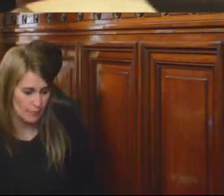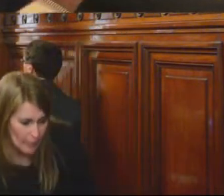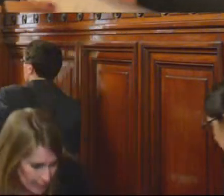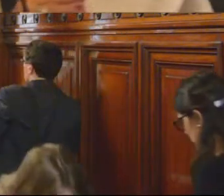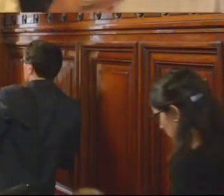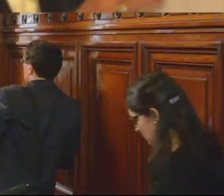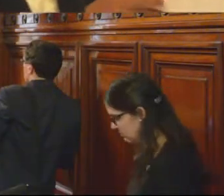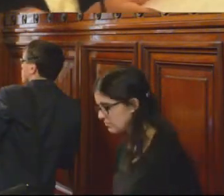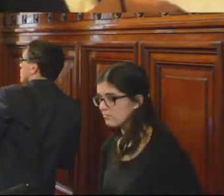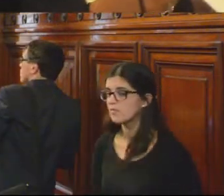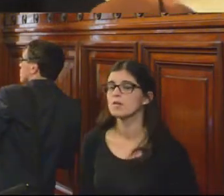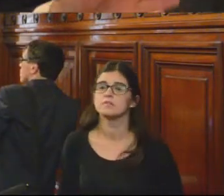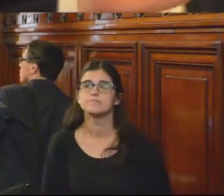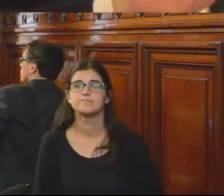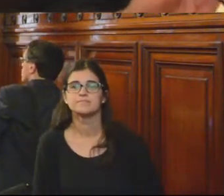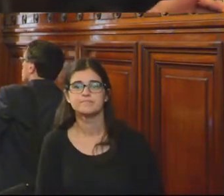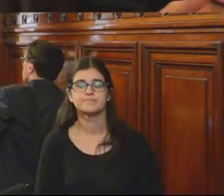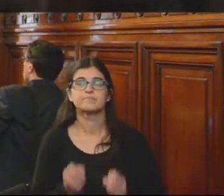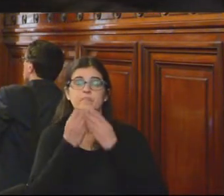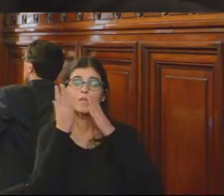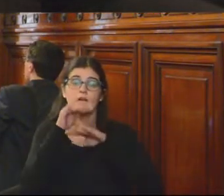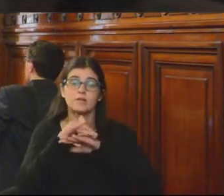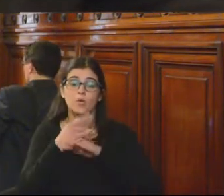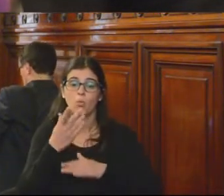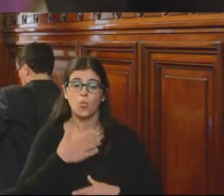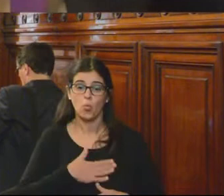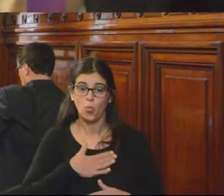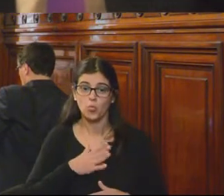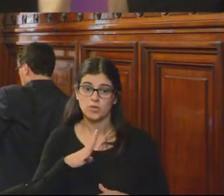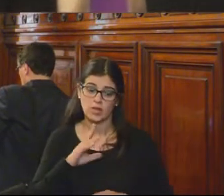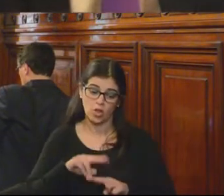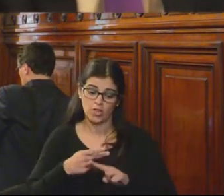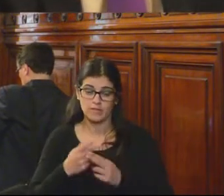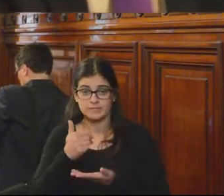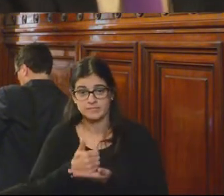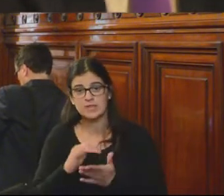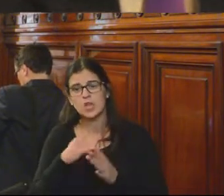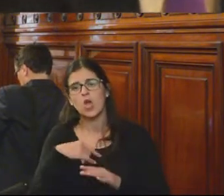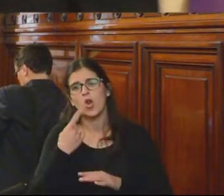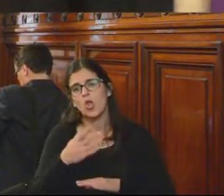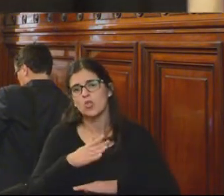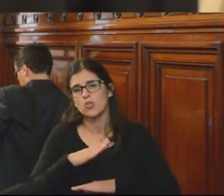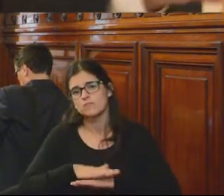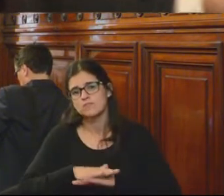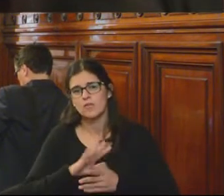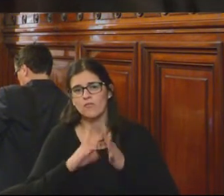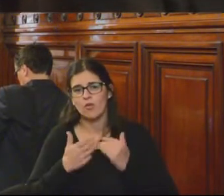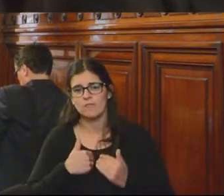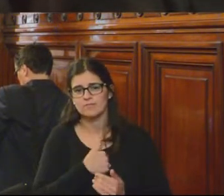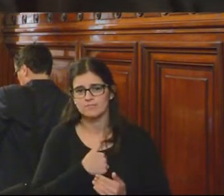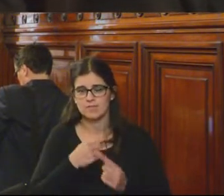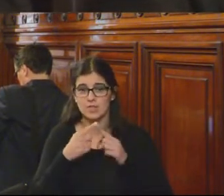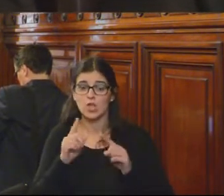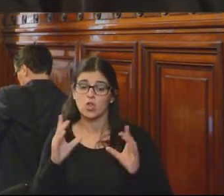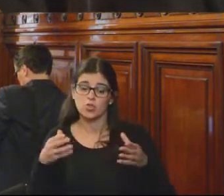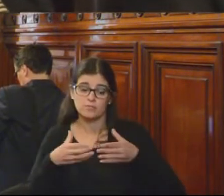Sí, buenas tardes. Un gusto estar aquí nuevamente, ya en otro papel. A todos los